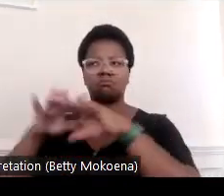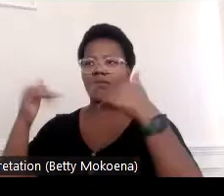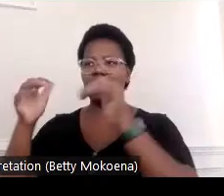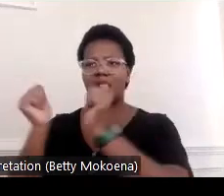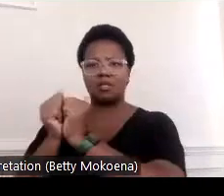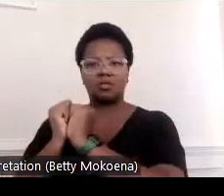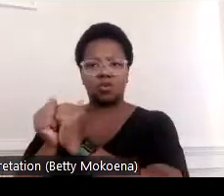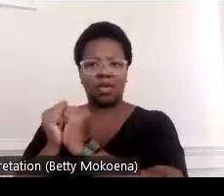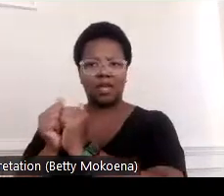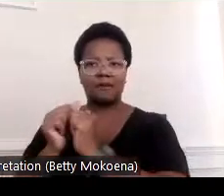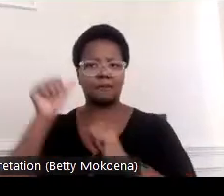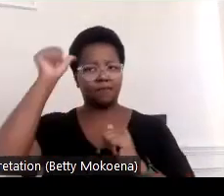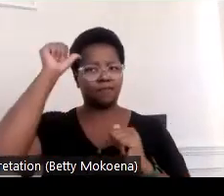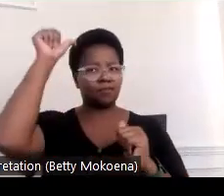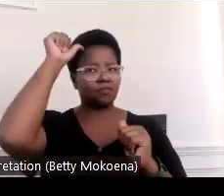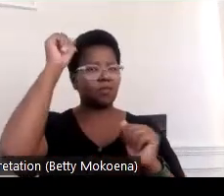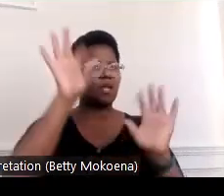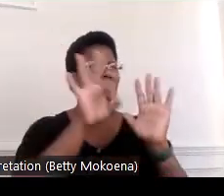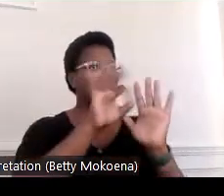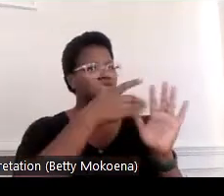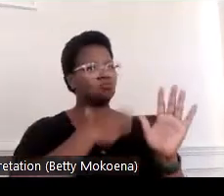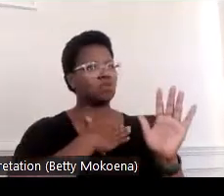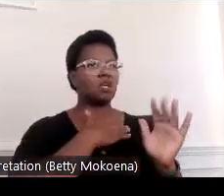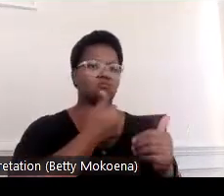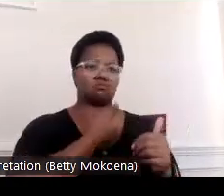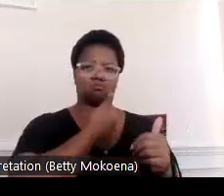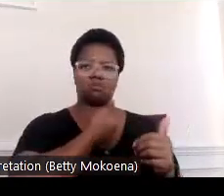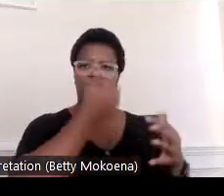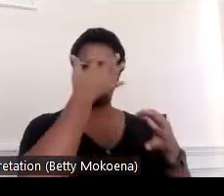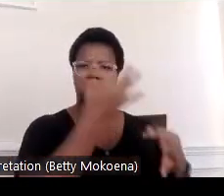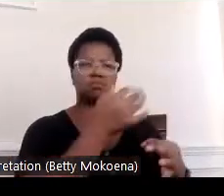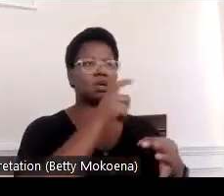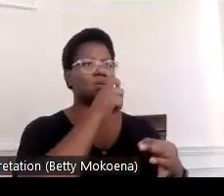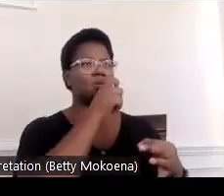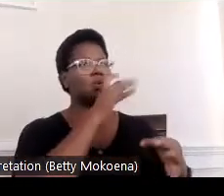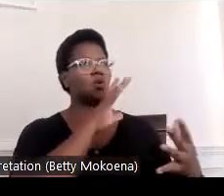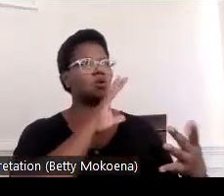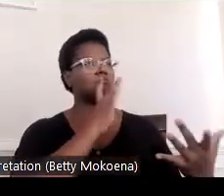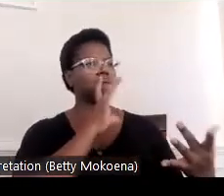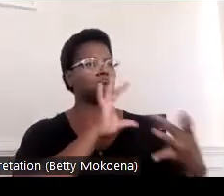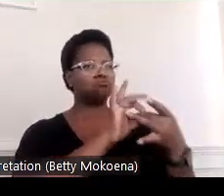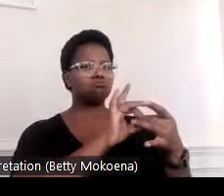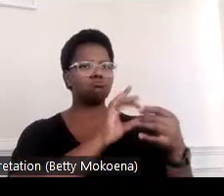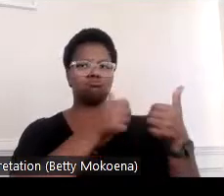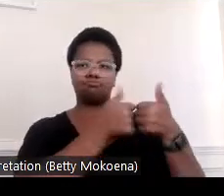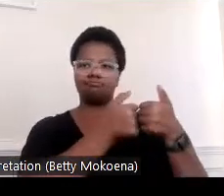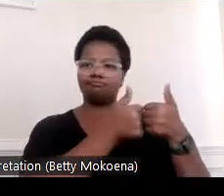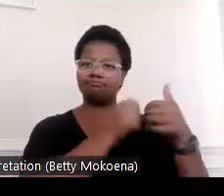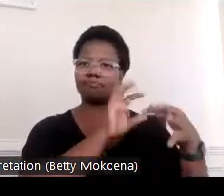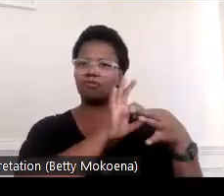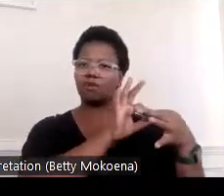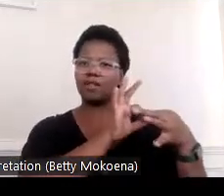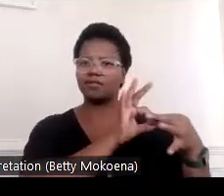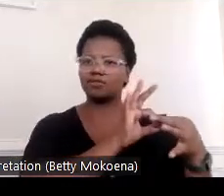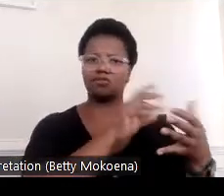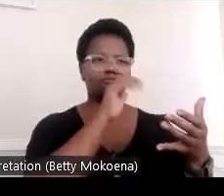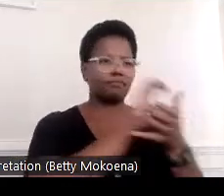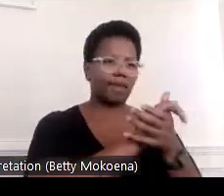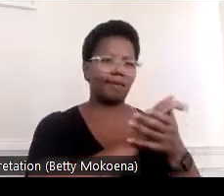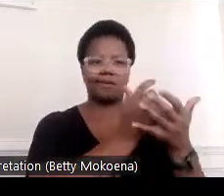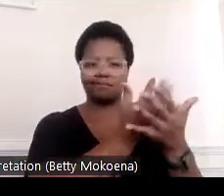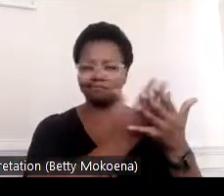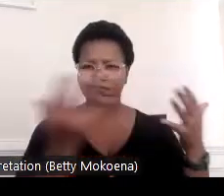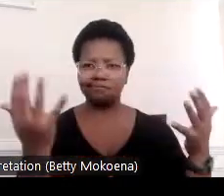ninguna intervención verdad ha Disculpe adultos deberíamos tener el derecho de vivir